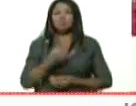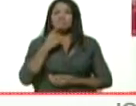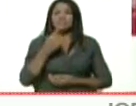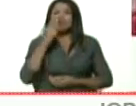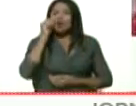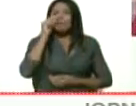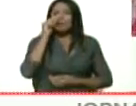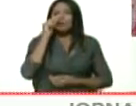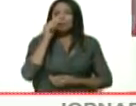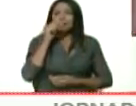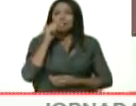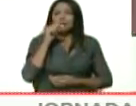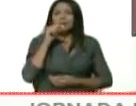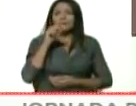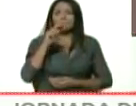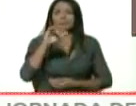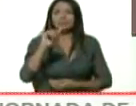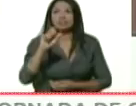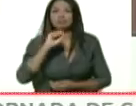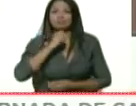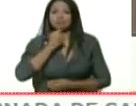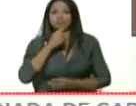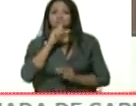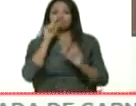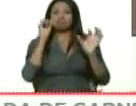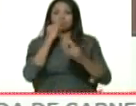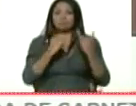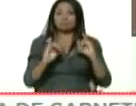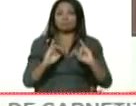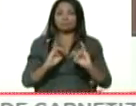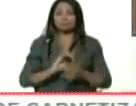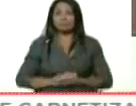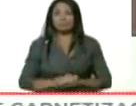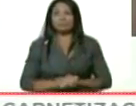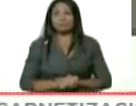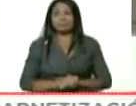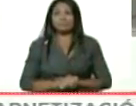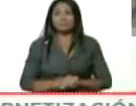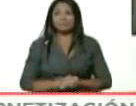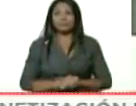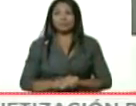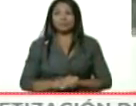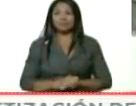Vicente? Confidenciales al cierre. Como dice José.